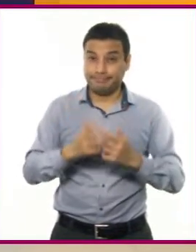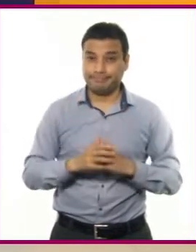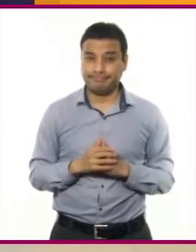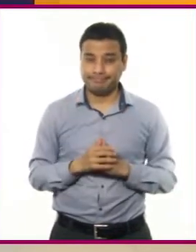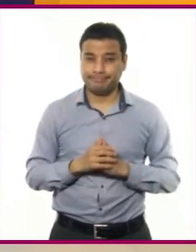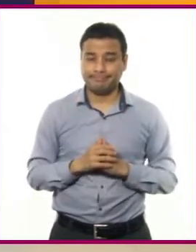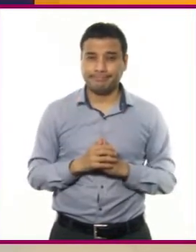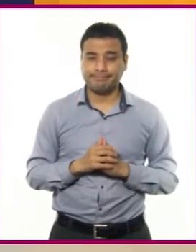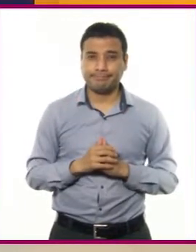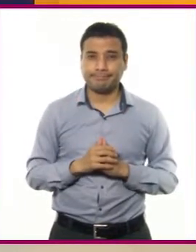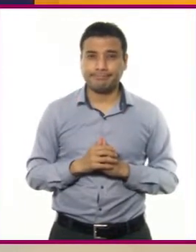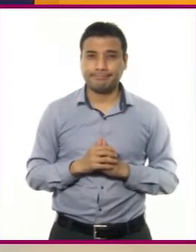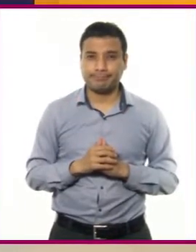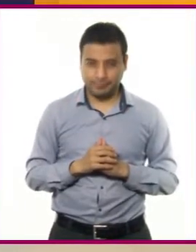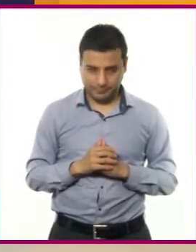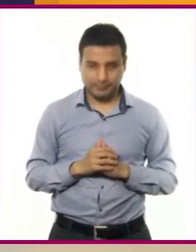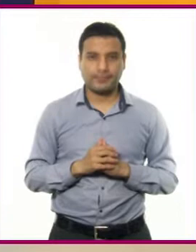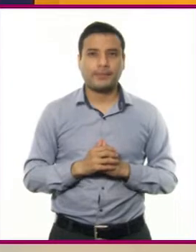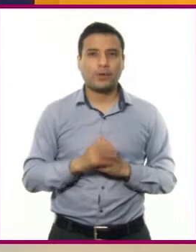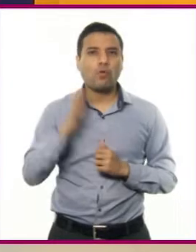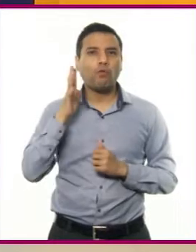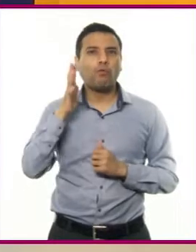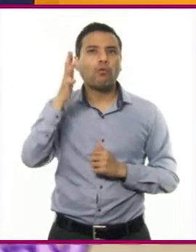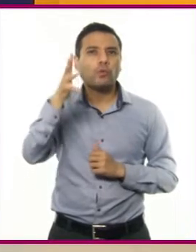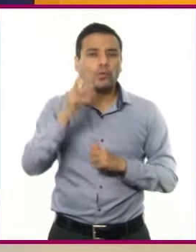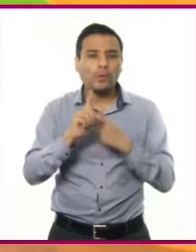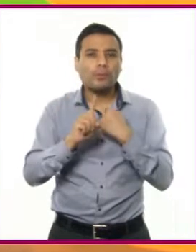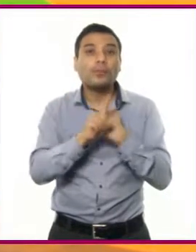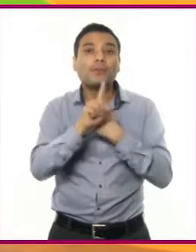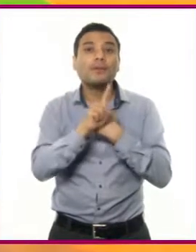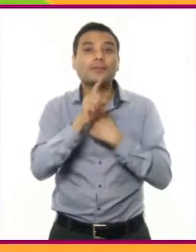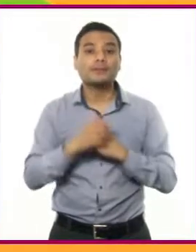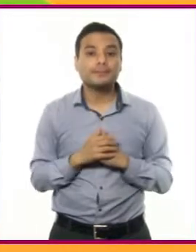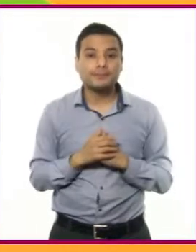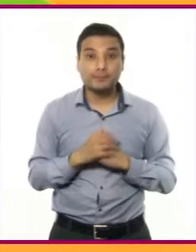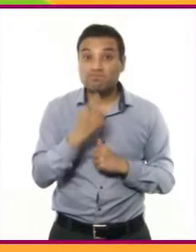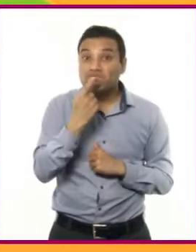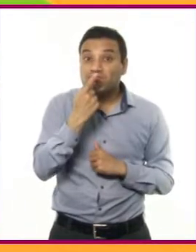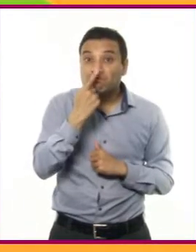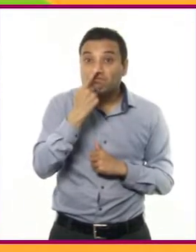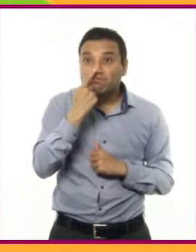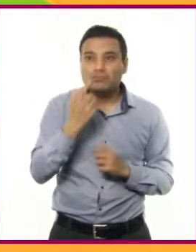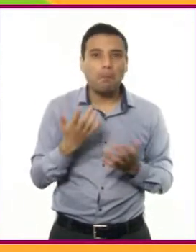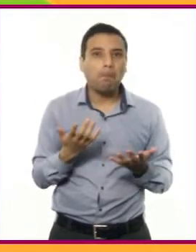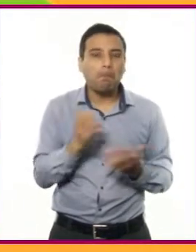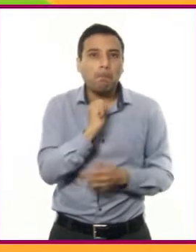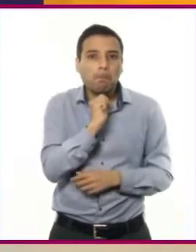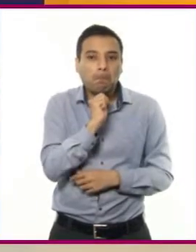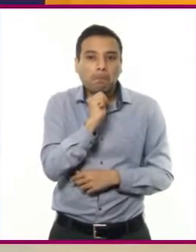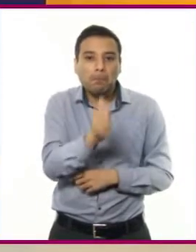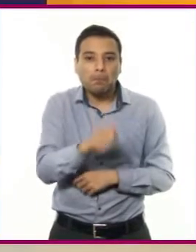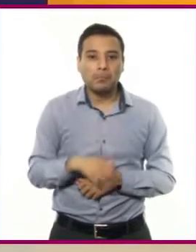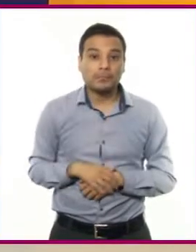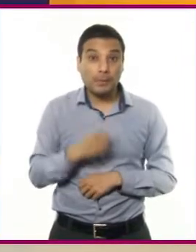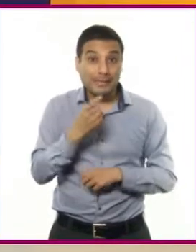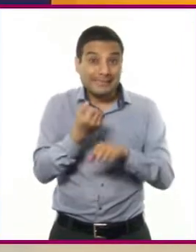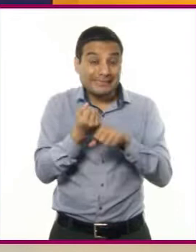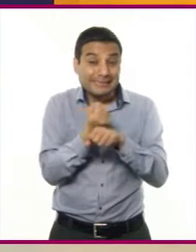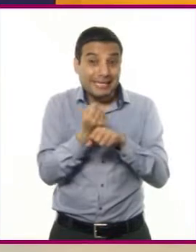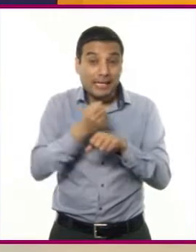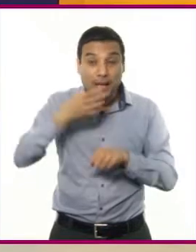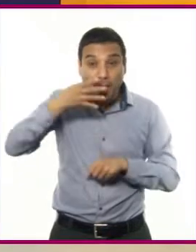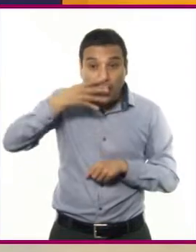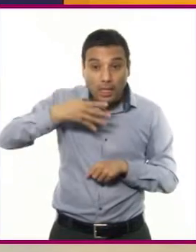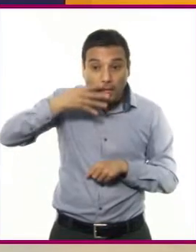Algunos efectos a largo plazo son pérdida del olfato, hemorragias nasales,